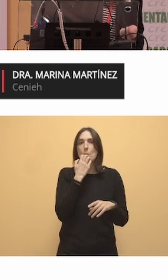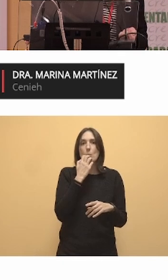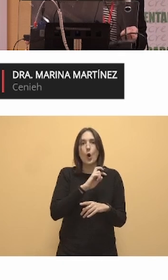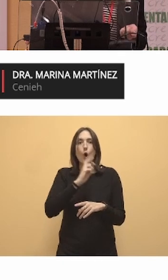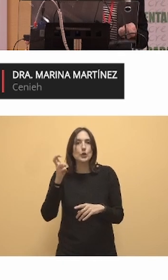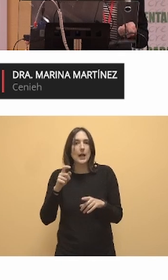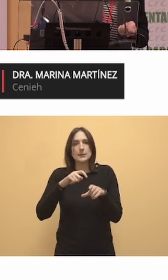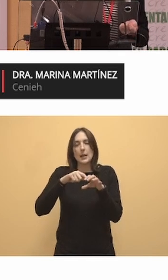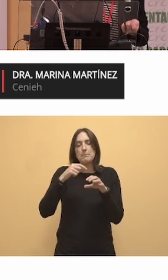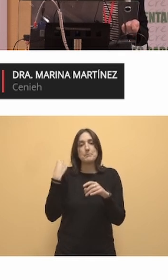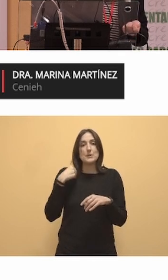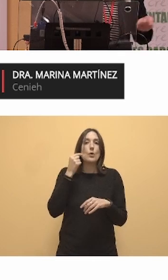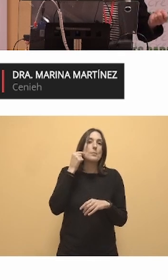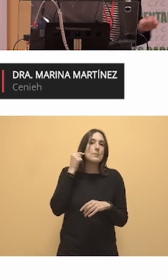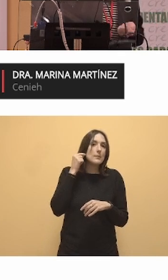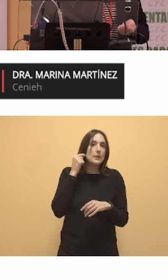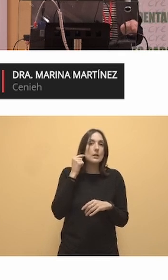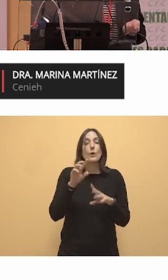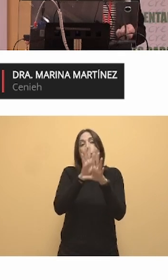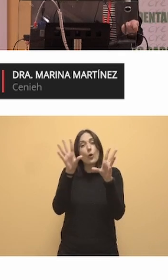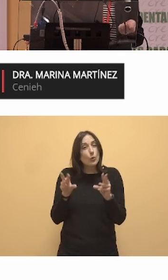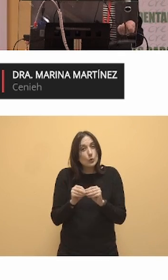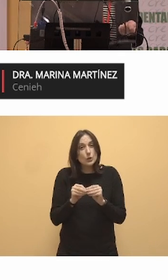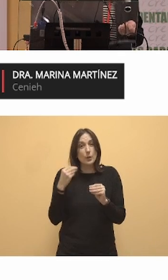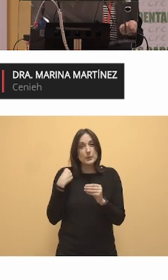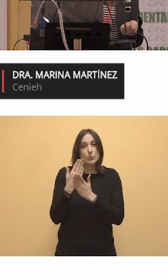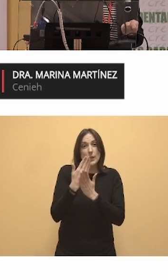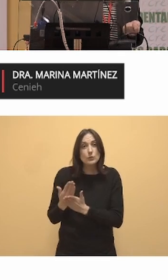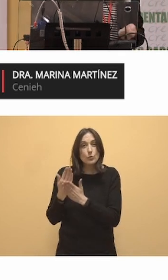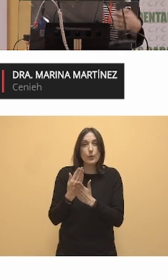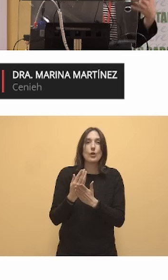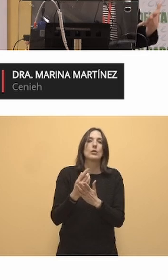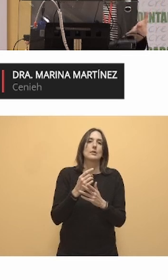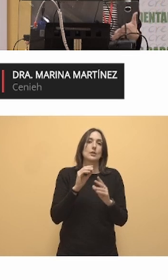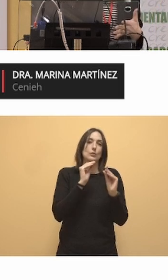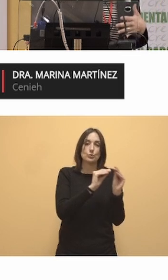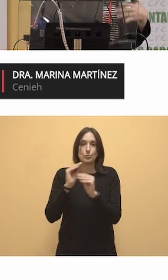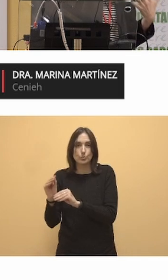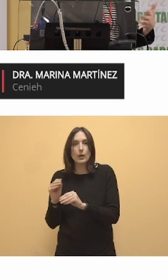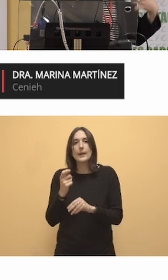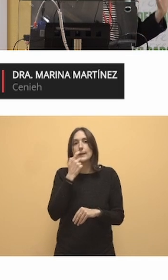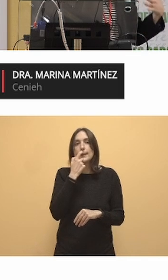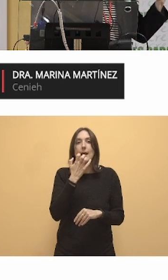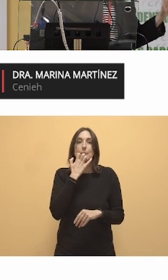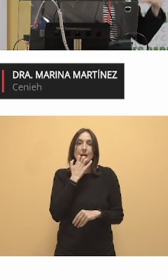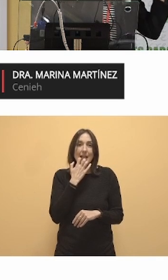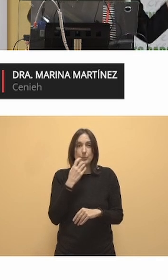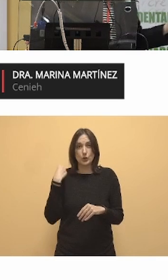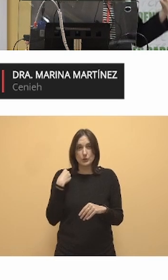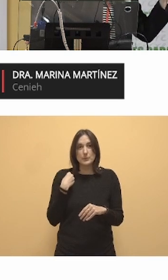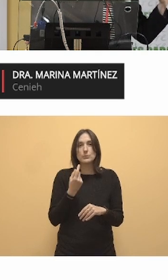piezas dentales. Y llegaron a la conclusión, con este estudio, de que, bueno, pues que los ejemplos de agenesia dental